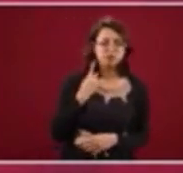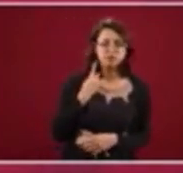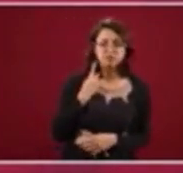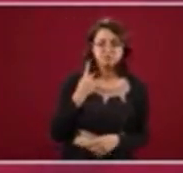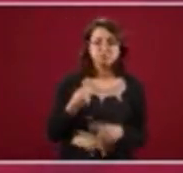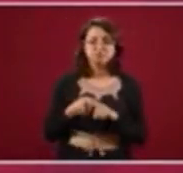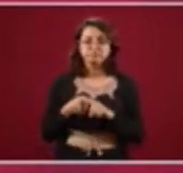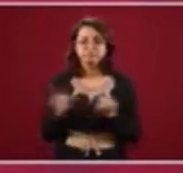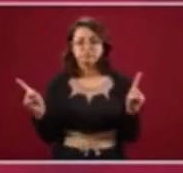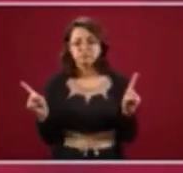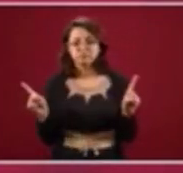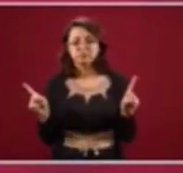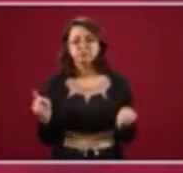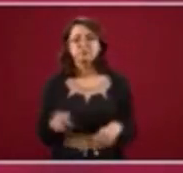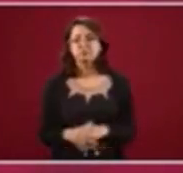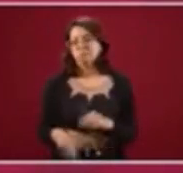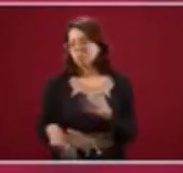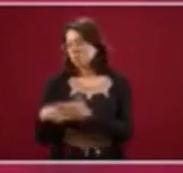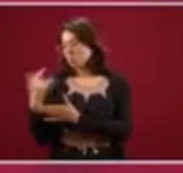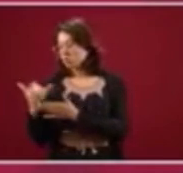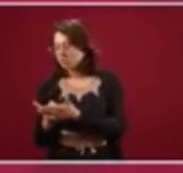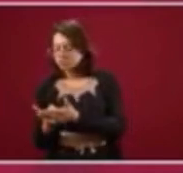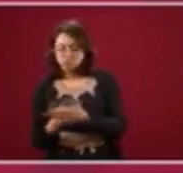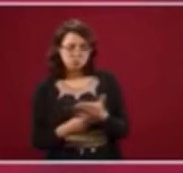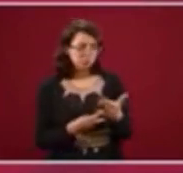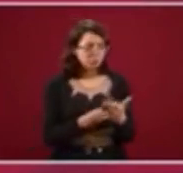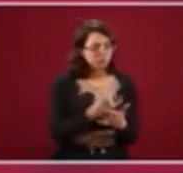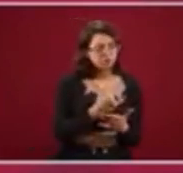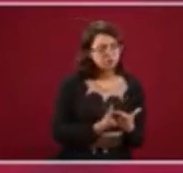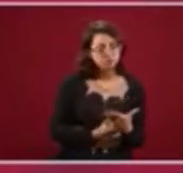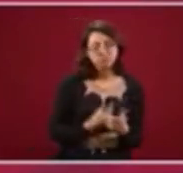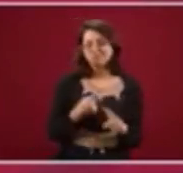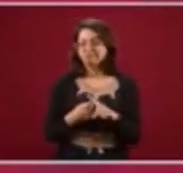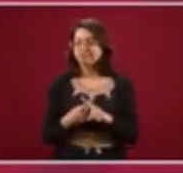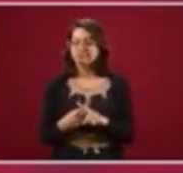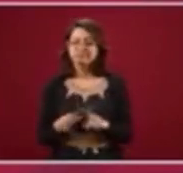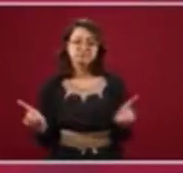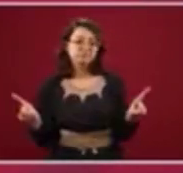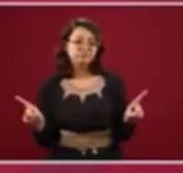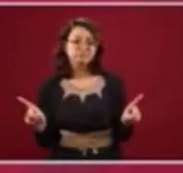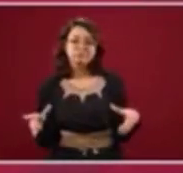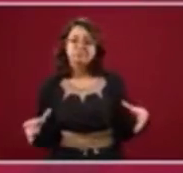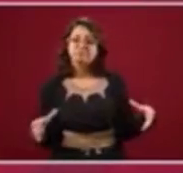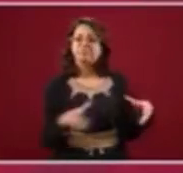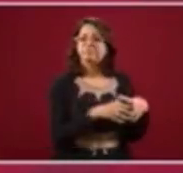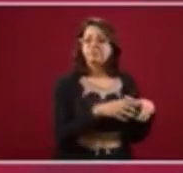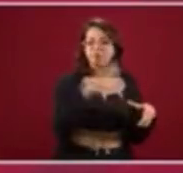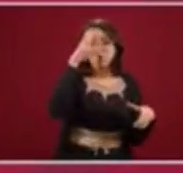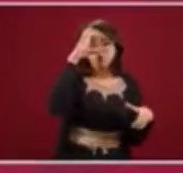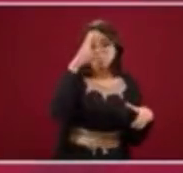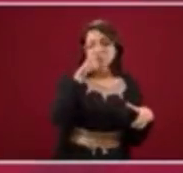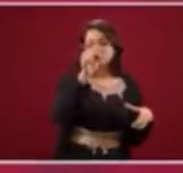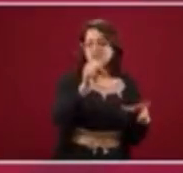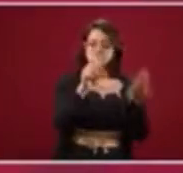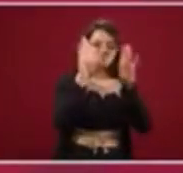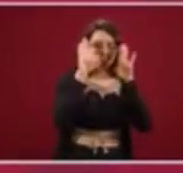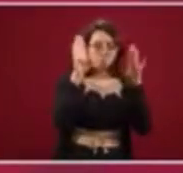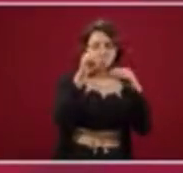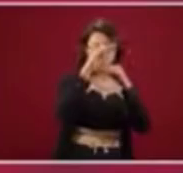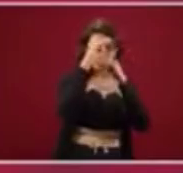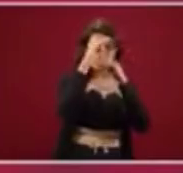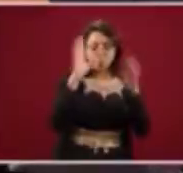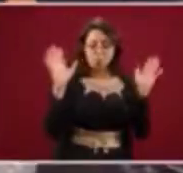diferentes, dos proyectos de nación. Ellos tienen una concepción conservadora, ese es